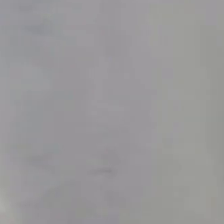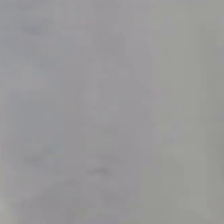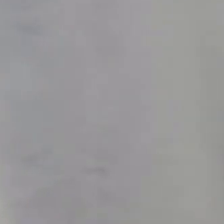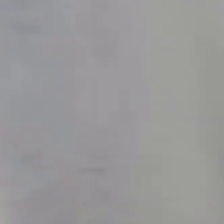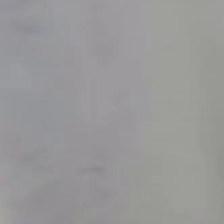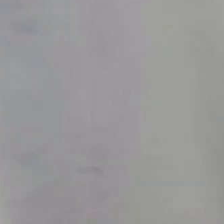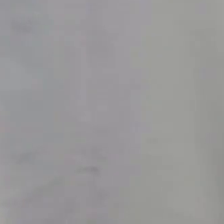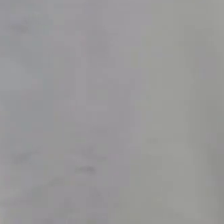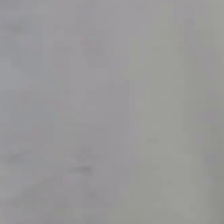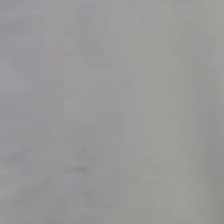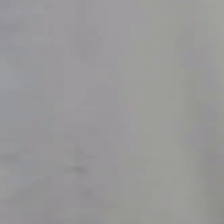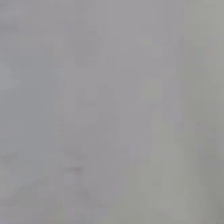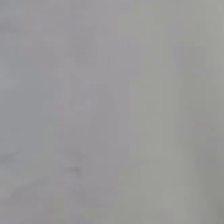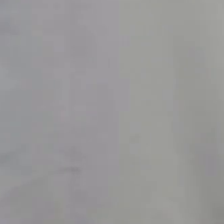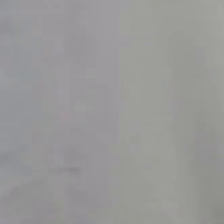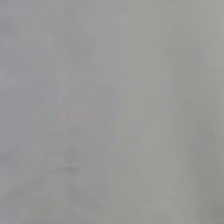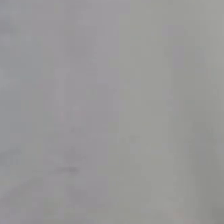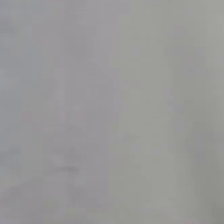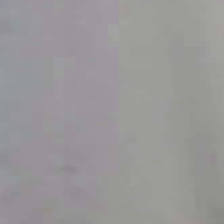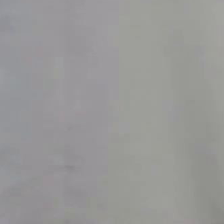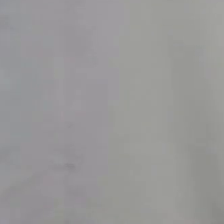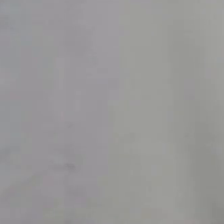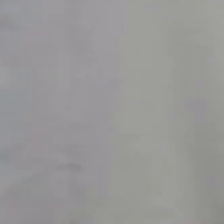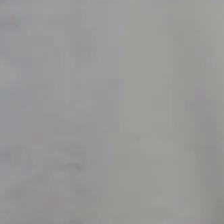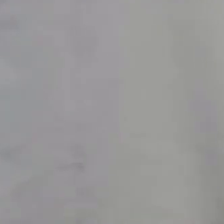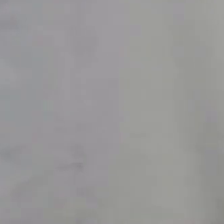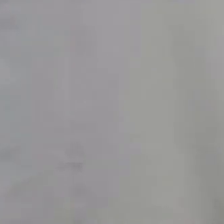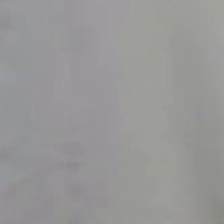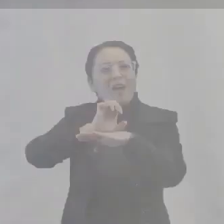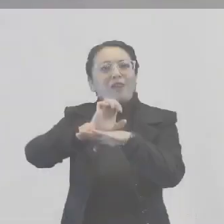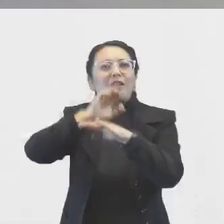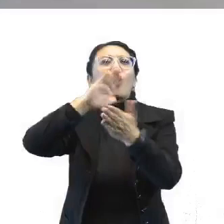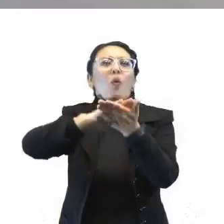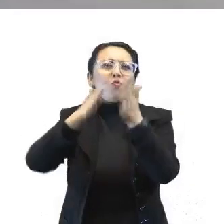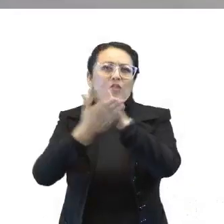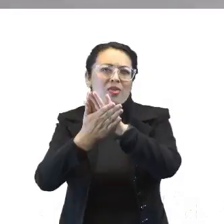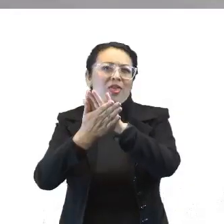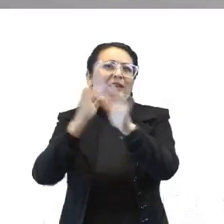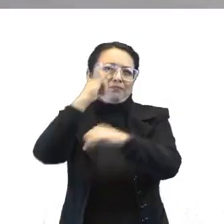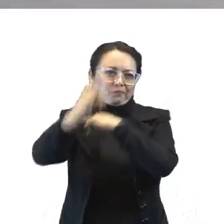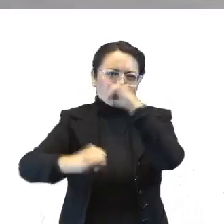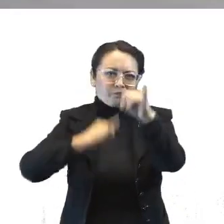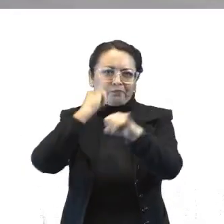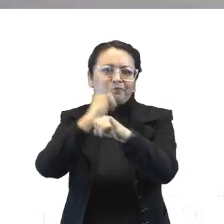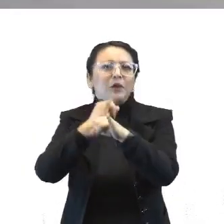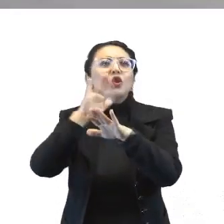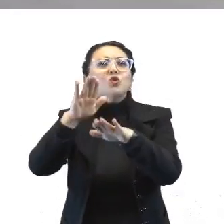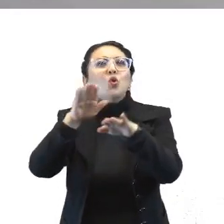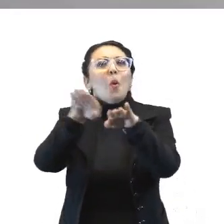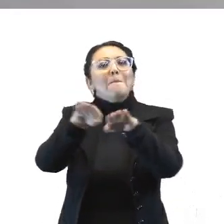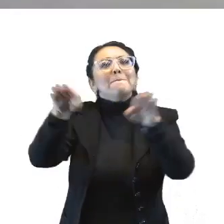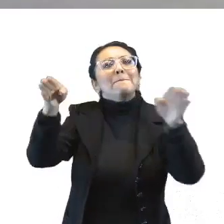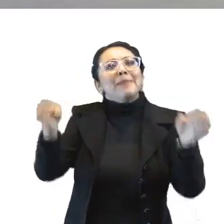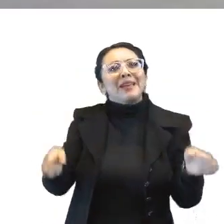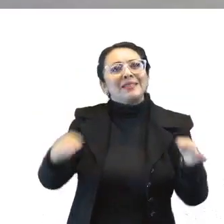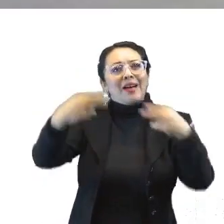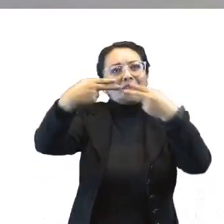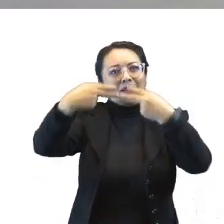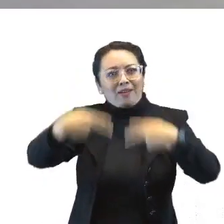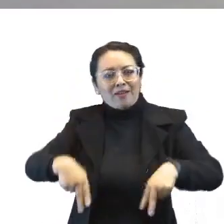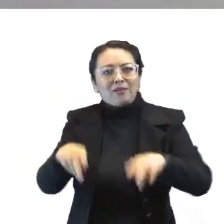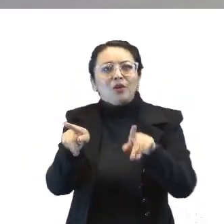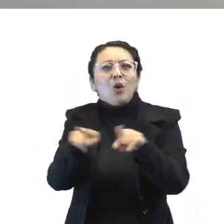presencia aquí, a las entidades de la comunidad internacional que integran la Mesa de Género de